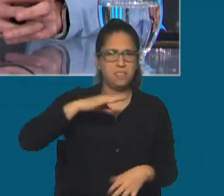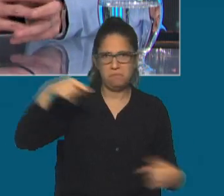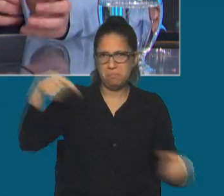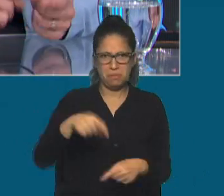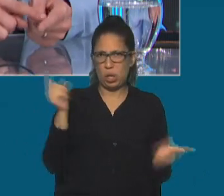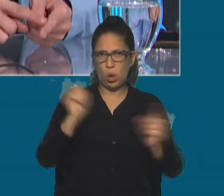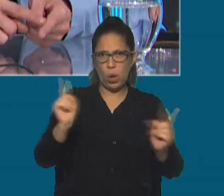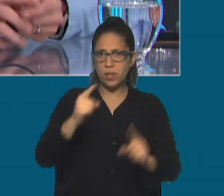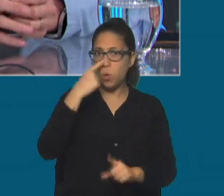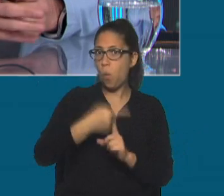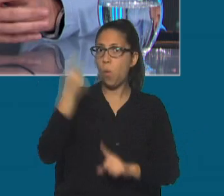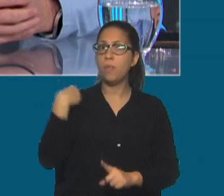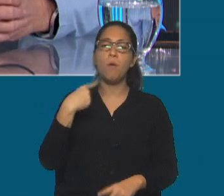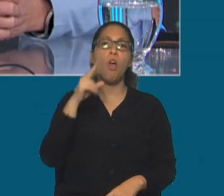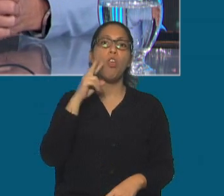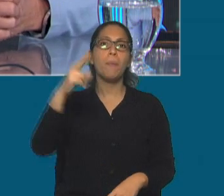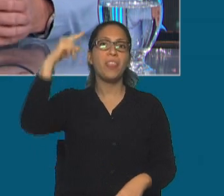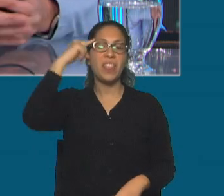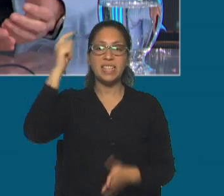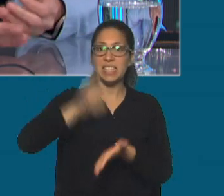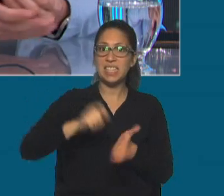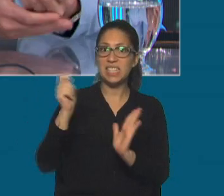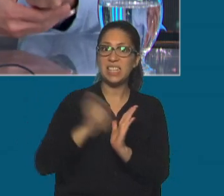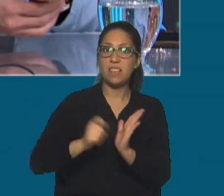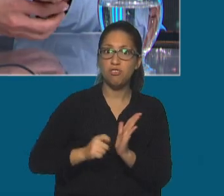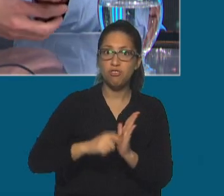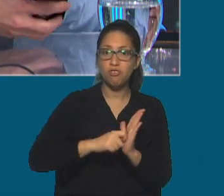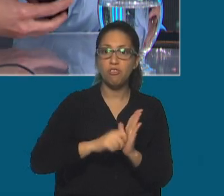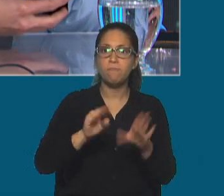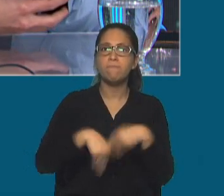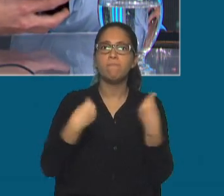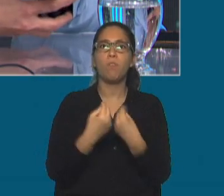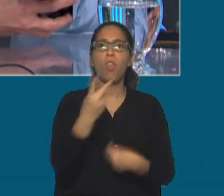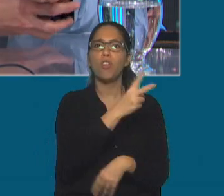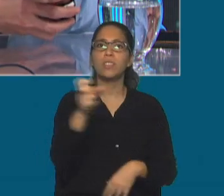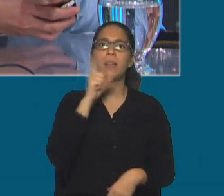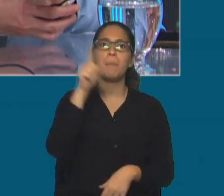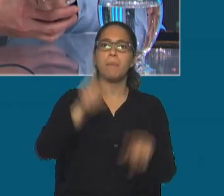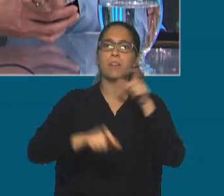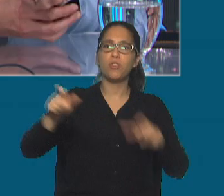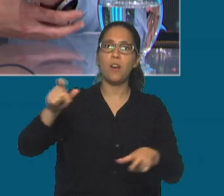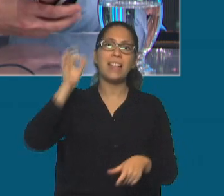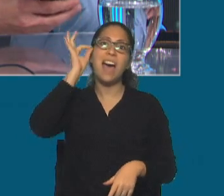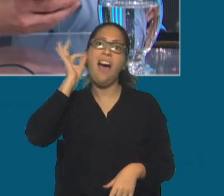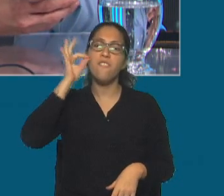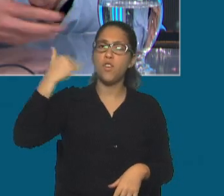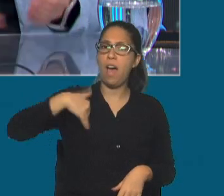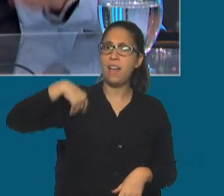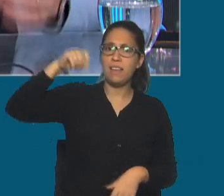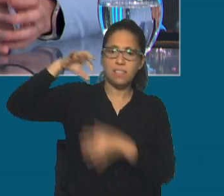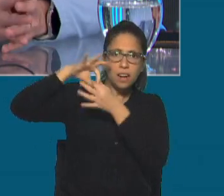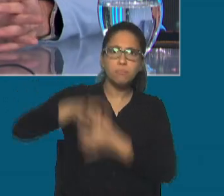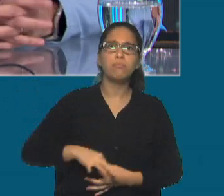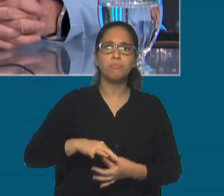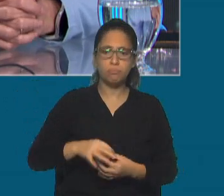último censo el del 2010 arrojó alrededor de 200.000 personas aforo argentinas que se autopercibían